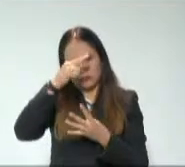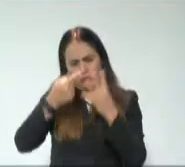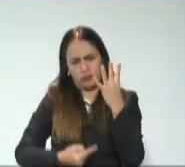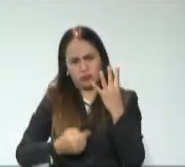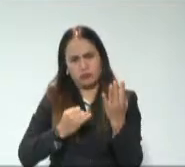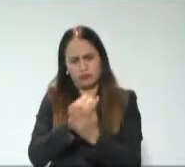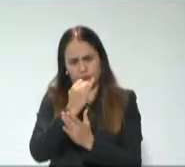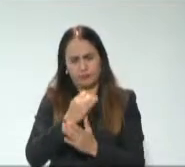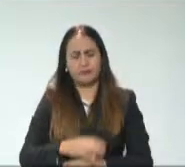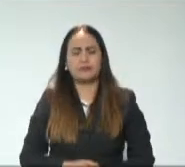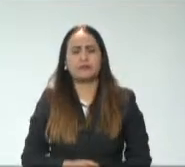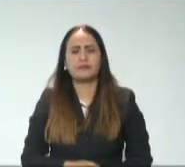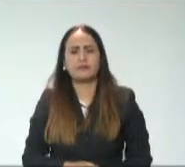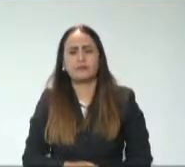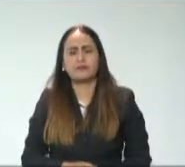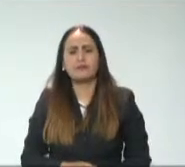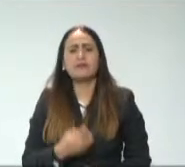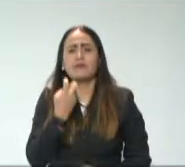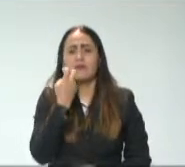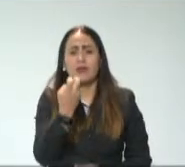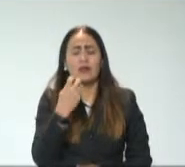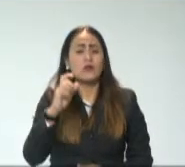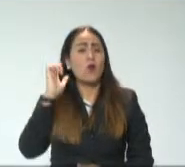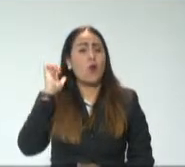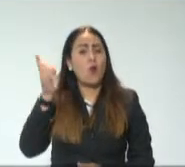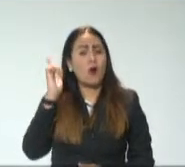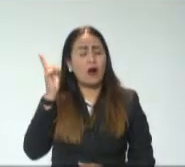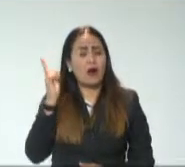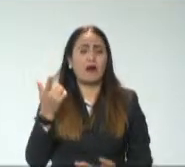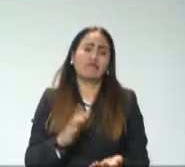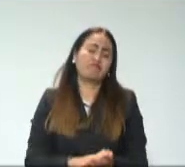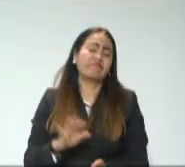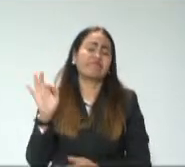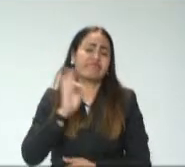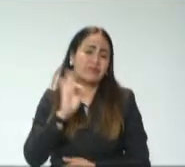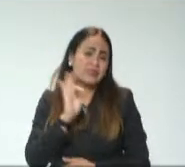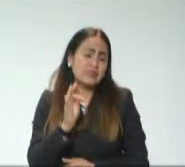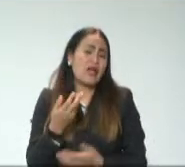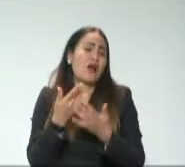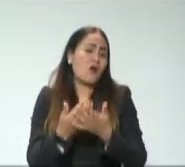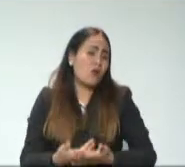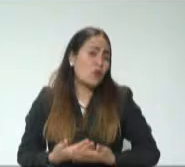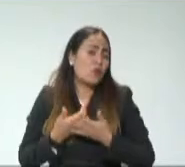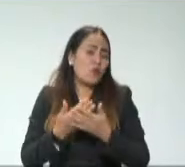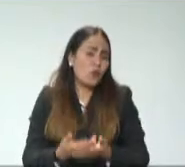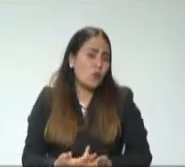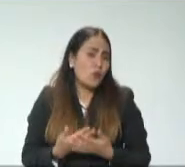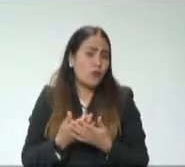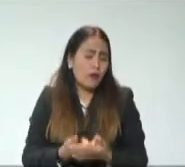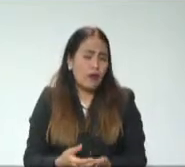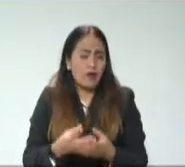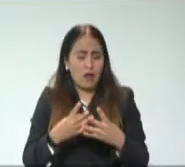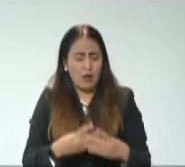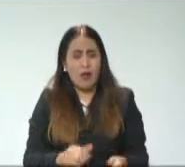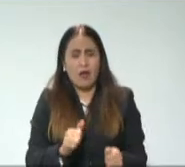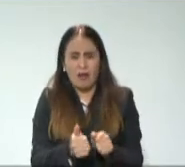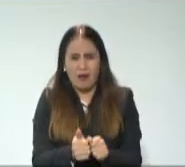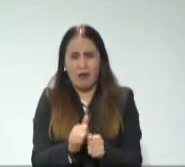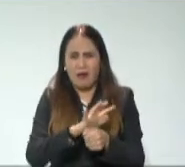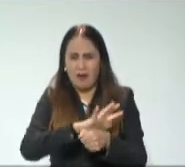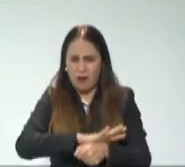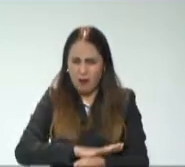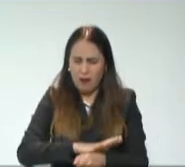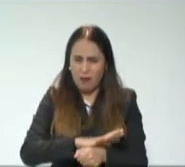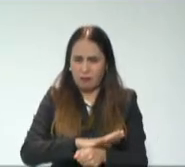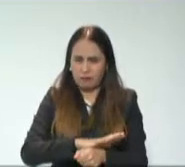la expectativa desde luego benévola legítima esperable de que la epidemia llega a un